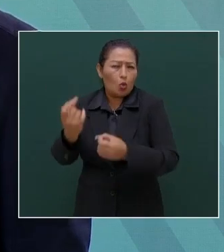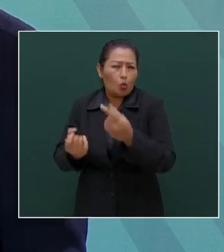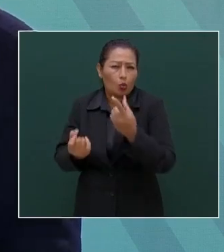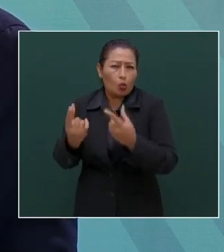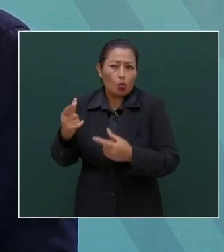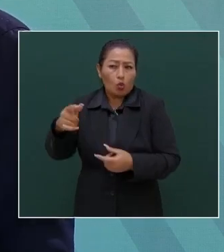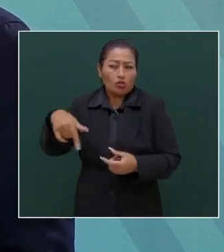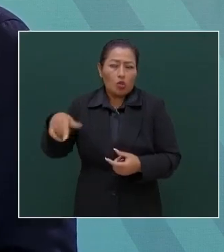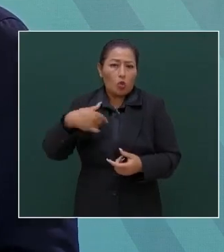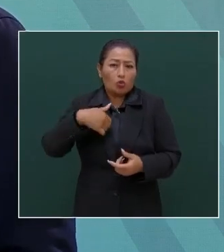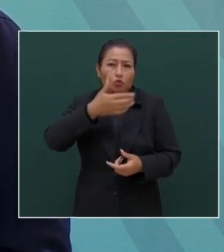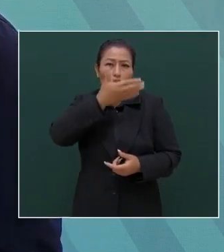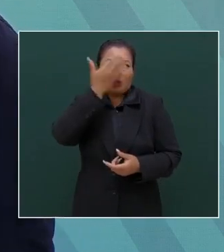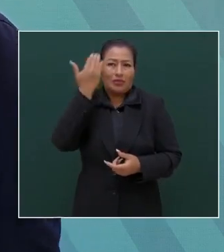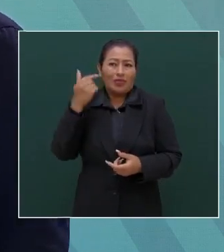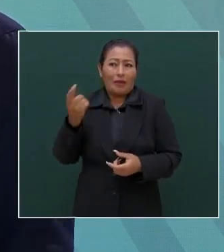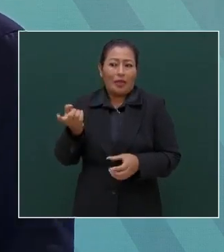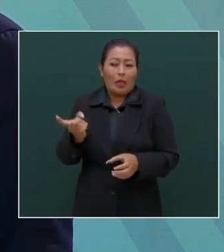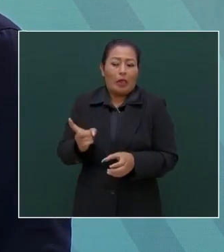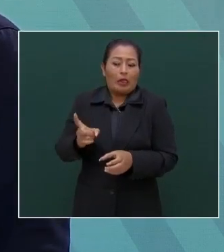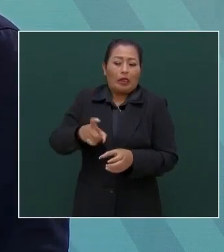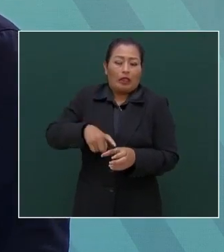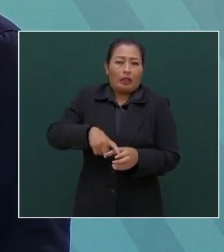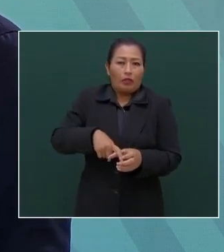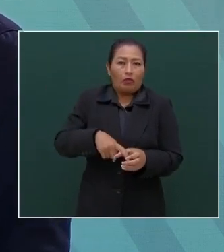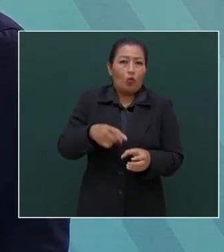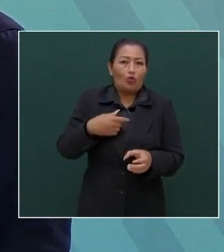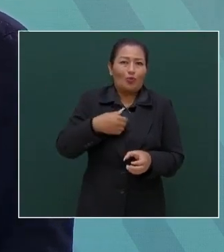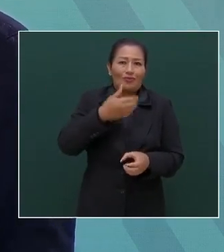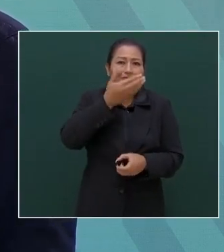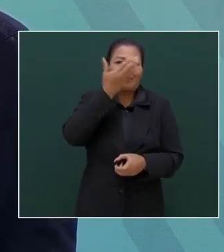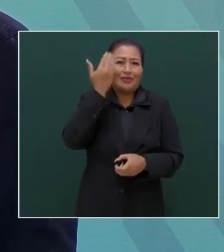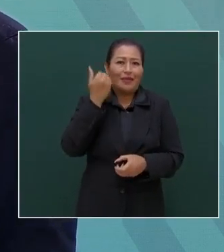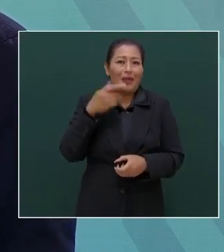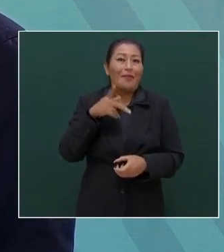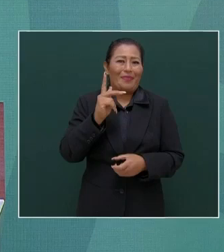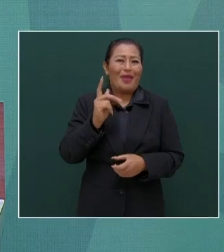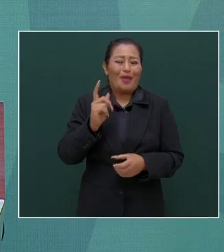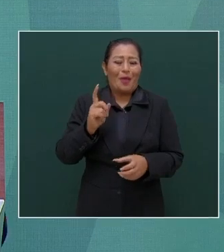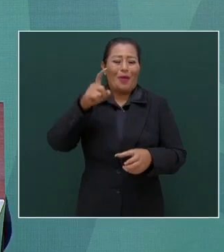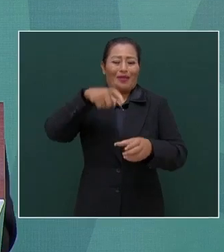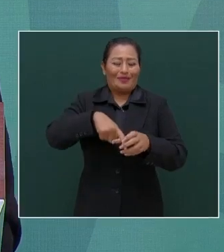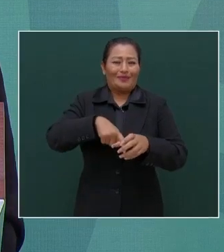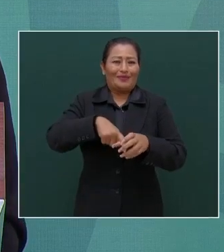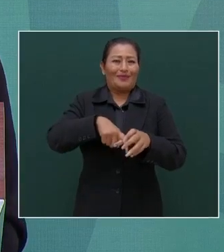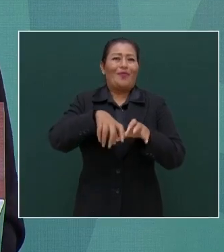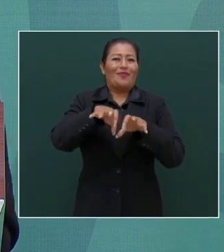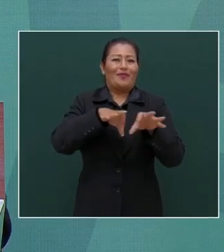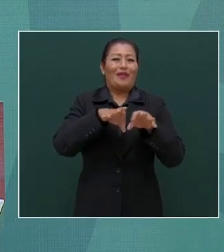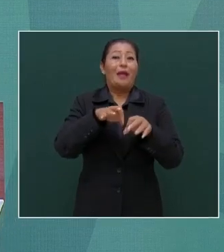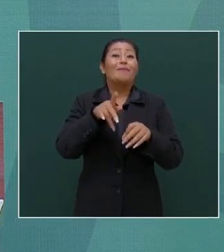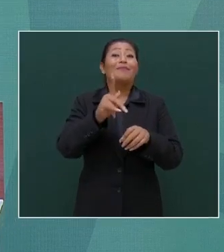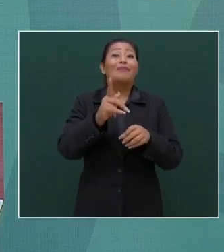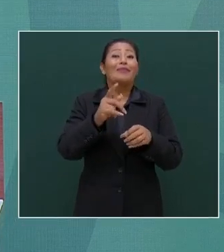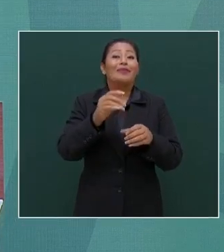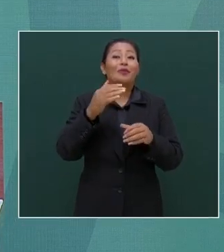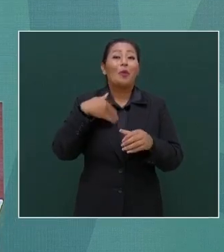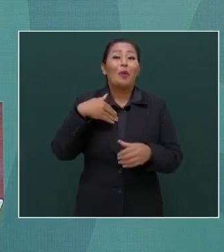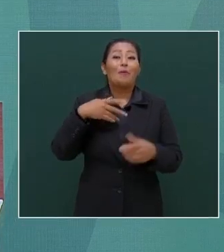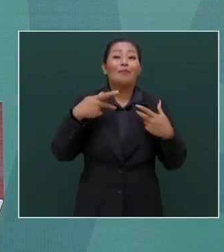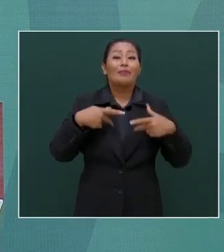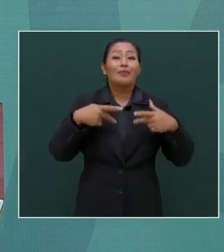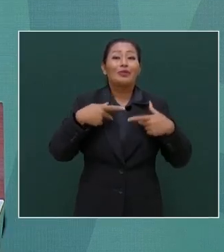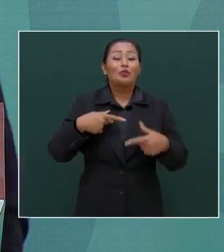ni sabían en qué estaban metidos, pero sí arriba hay gente interesada,